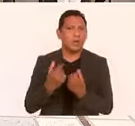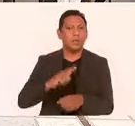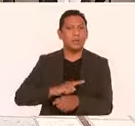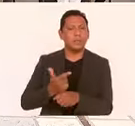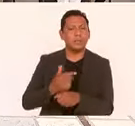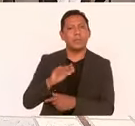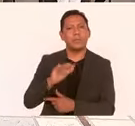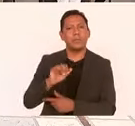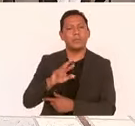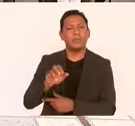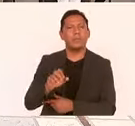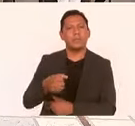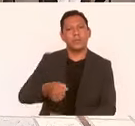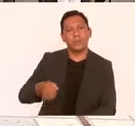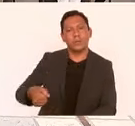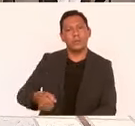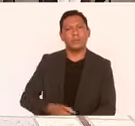Ramírez Cuevas.